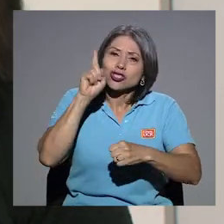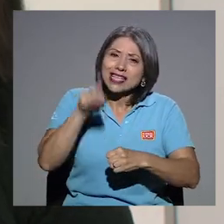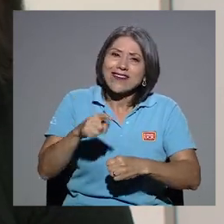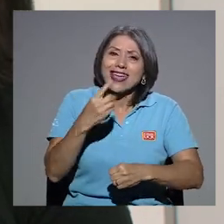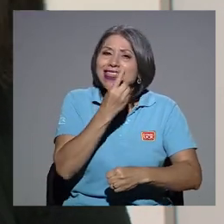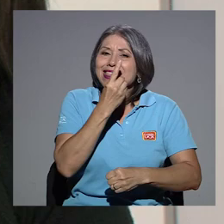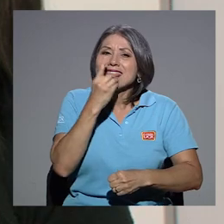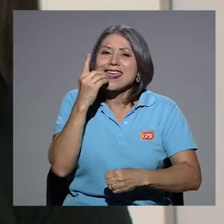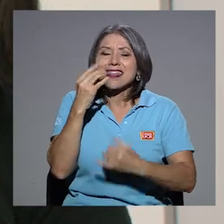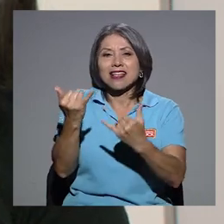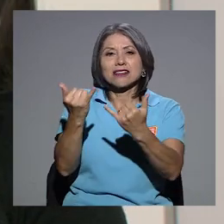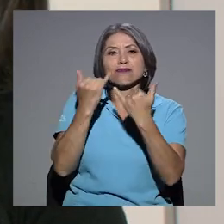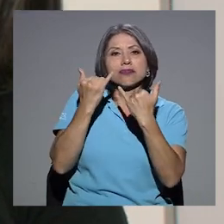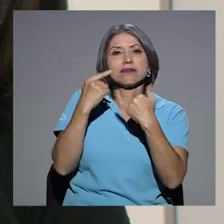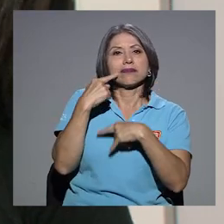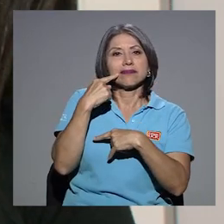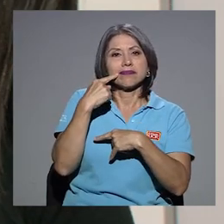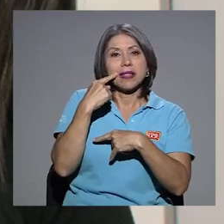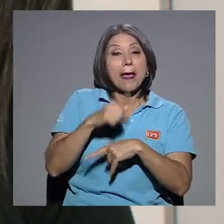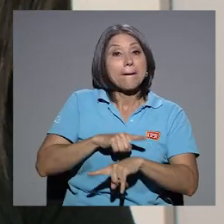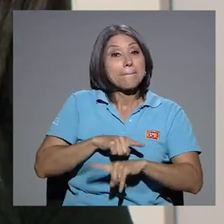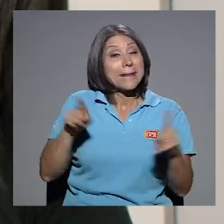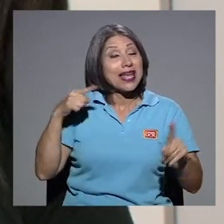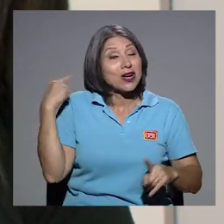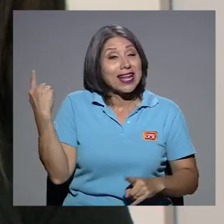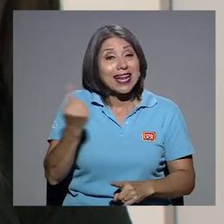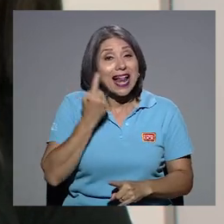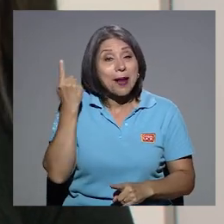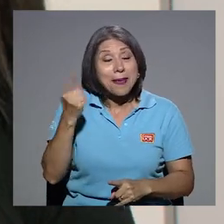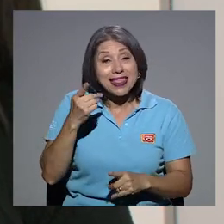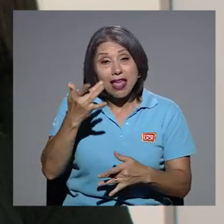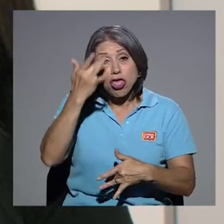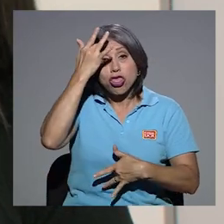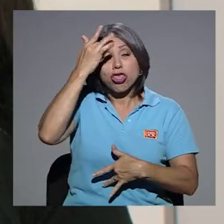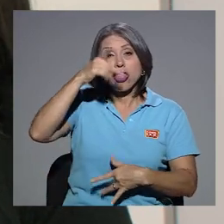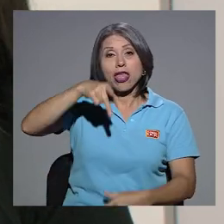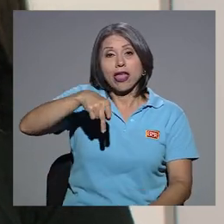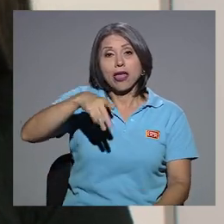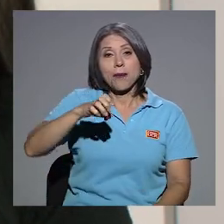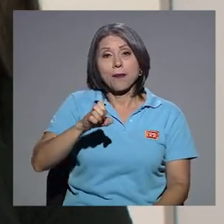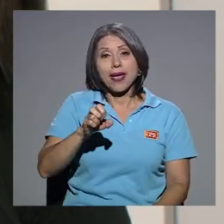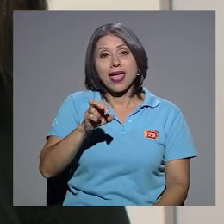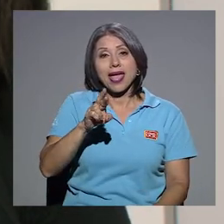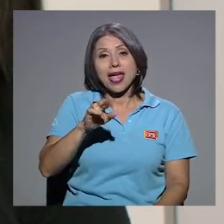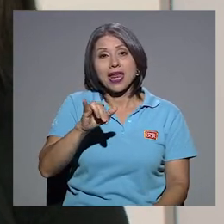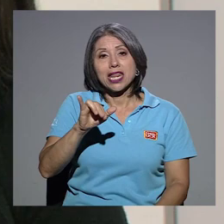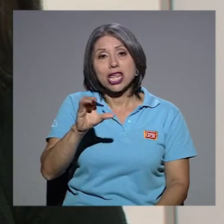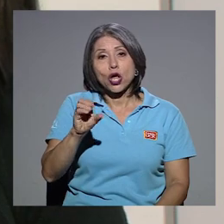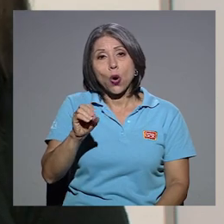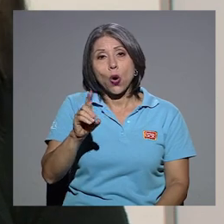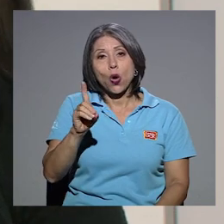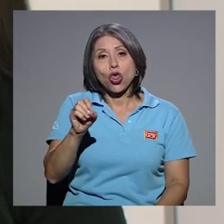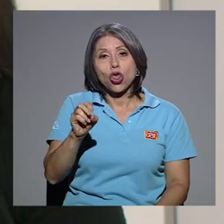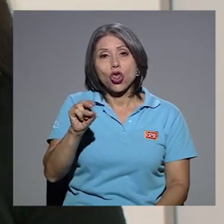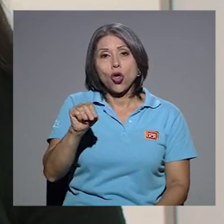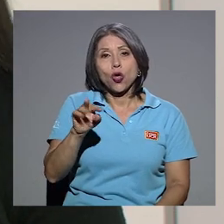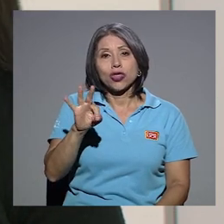boca. El asunto es que generalmente estas periodontitis se desarrollan, van avanzando con el